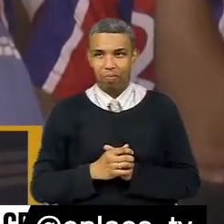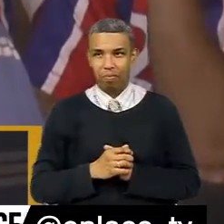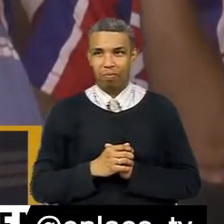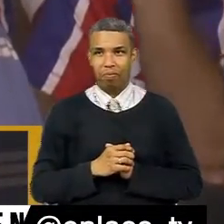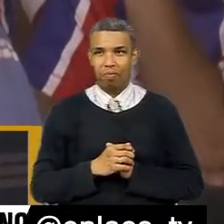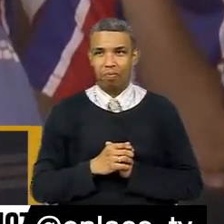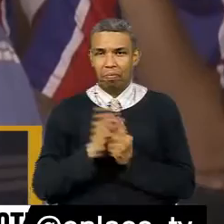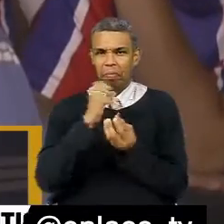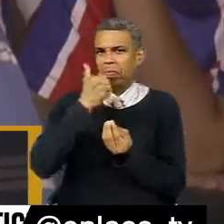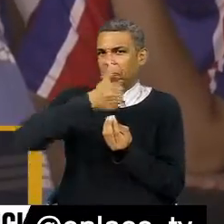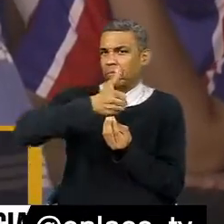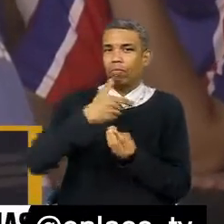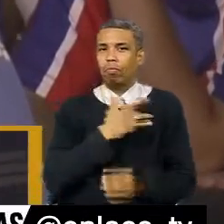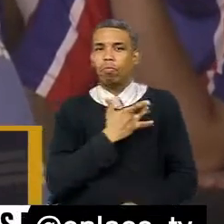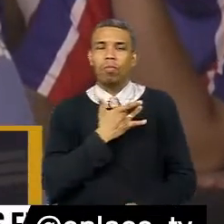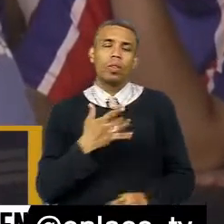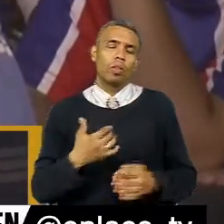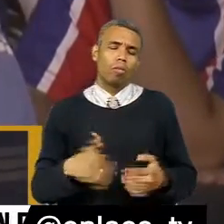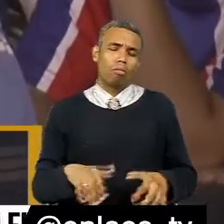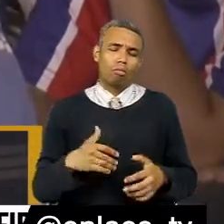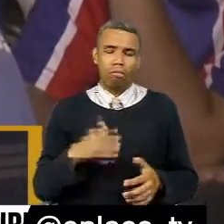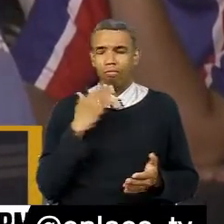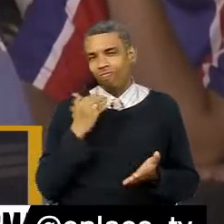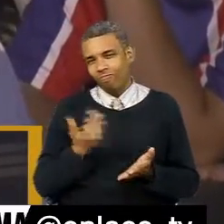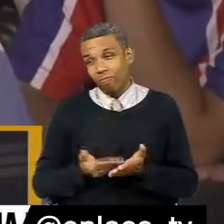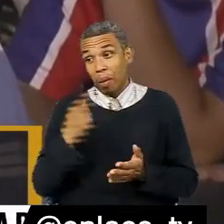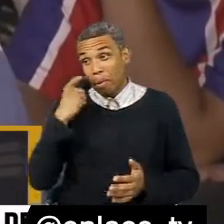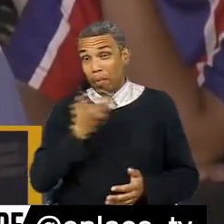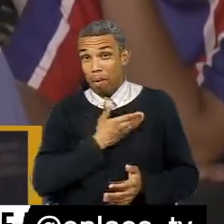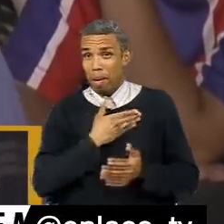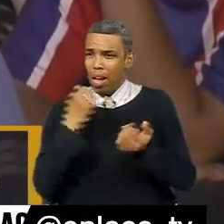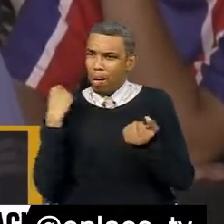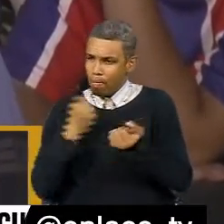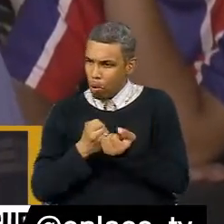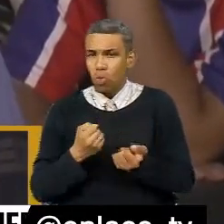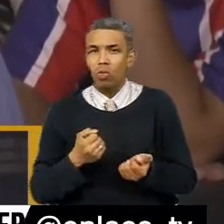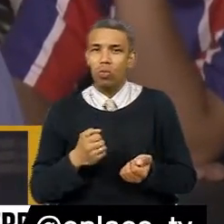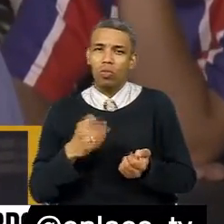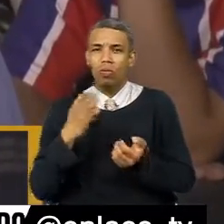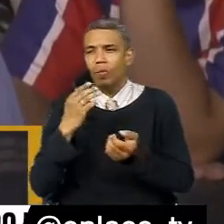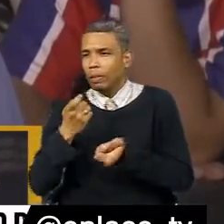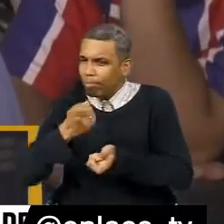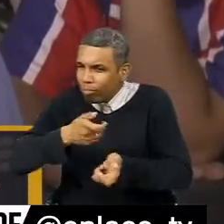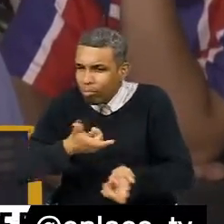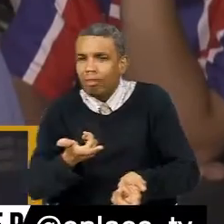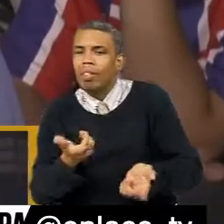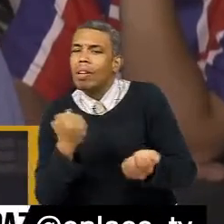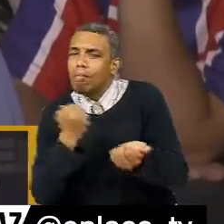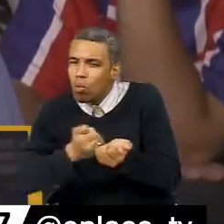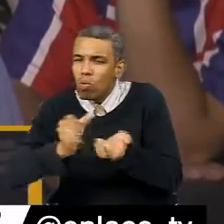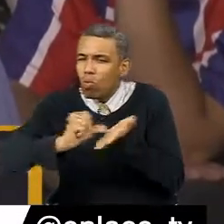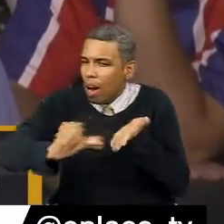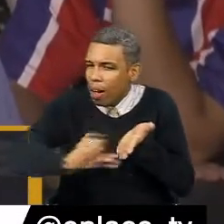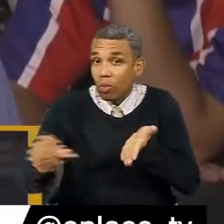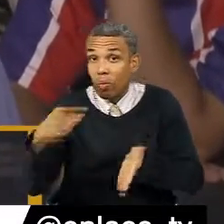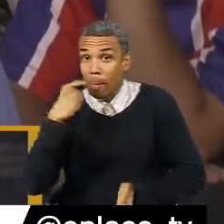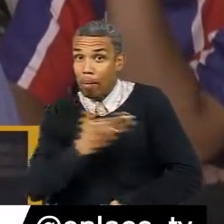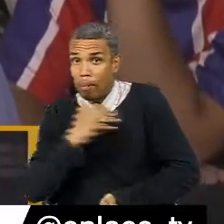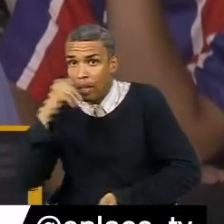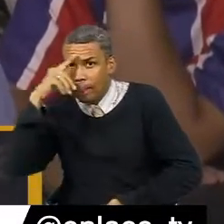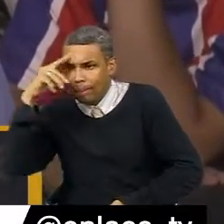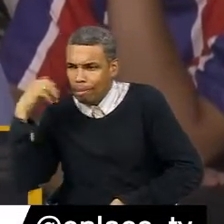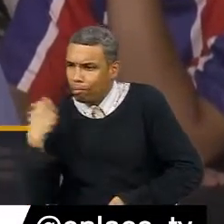se vio reflejado tanto los padres de familia como este gran club que hemos formado, y que de verdad nos sentimos orgullosos que